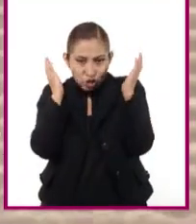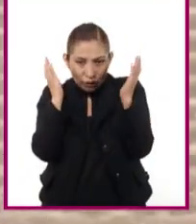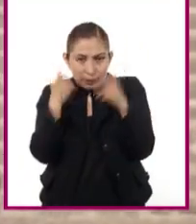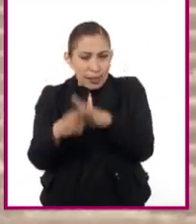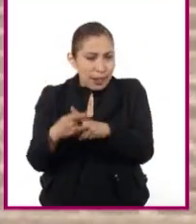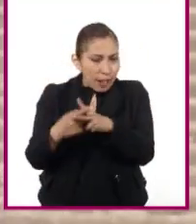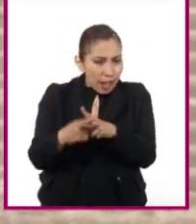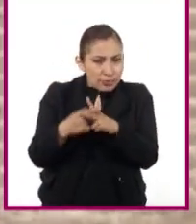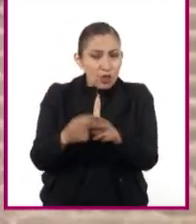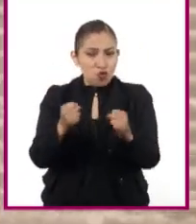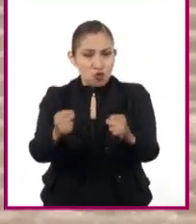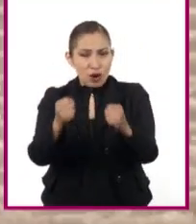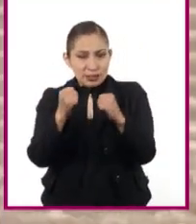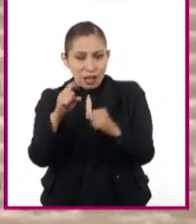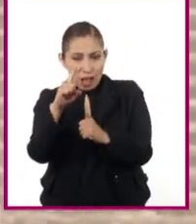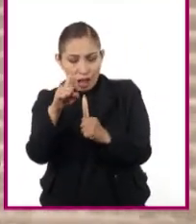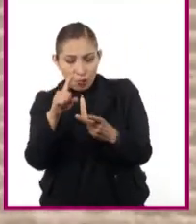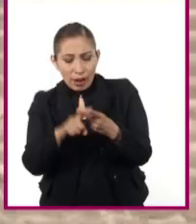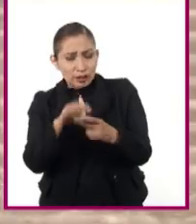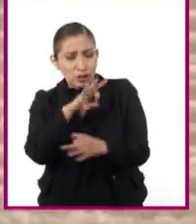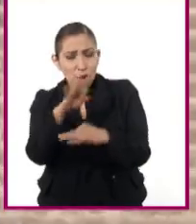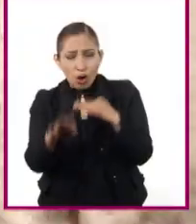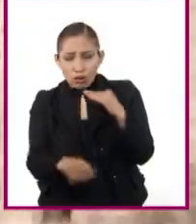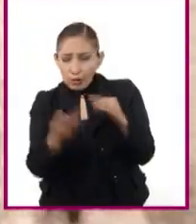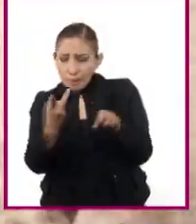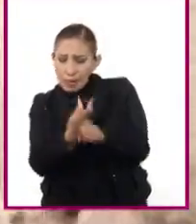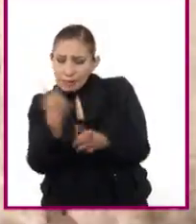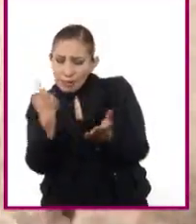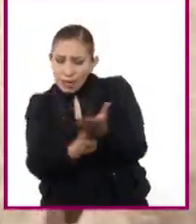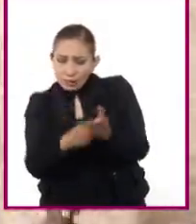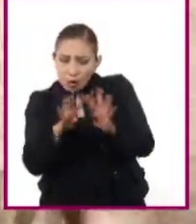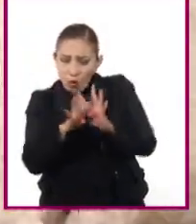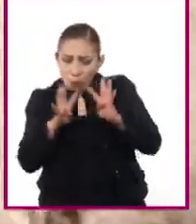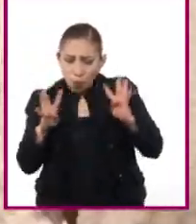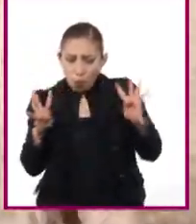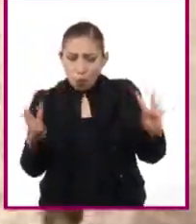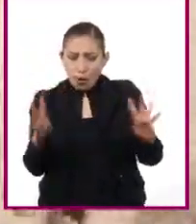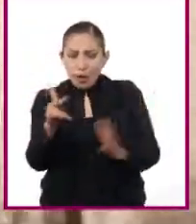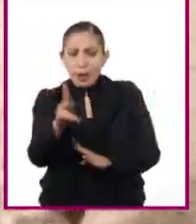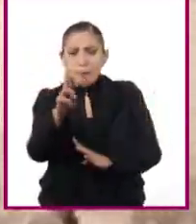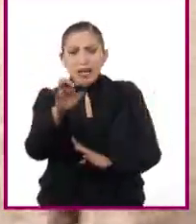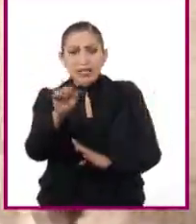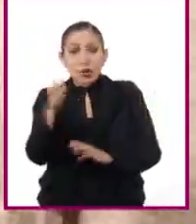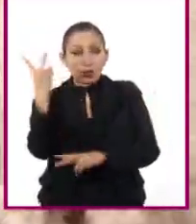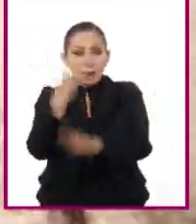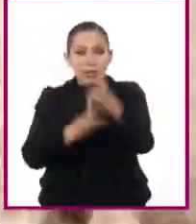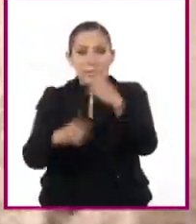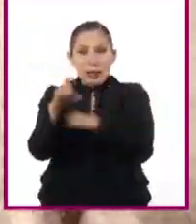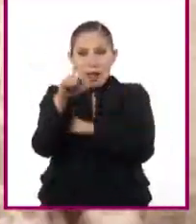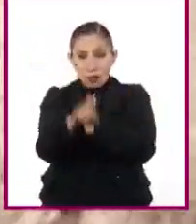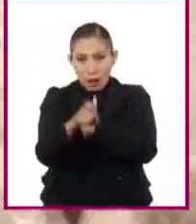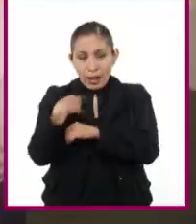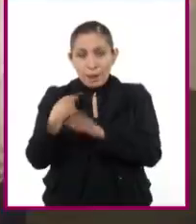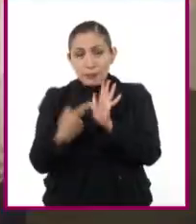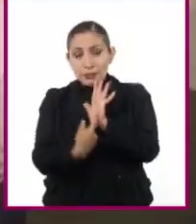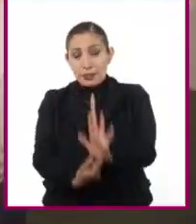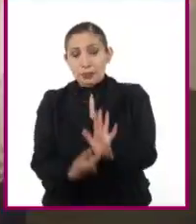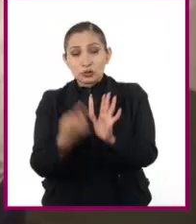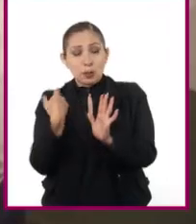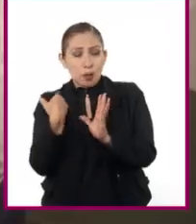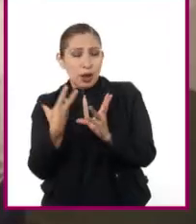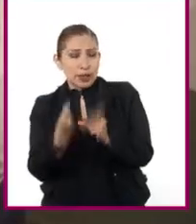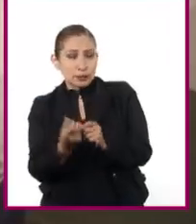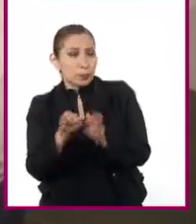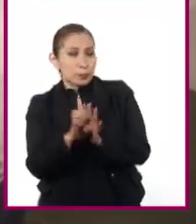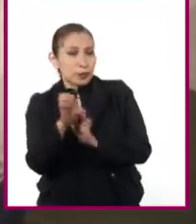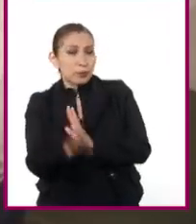velocidades, de las fuerzas y de todos los fenómenos que se puedan presentar en el flujo, ¿no? Representamos el gasto,